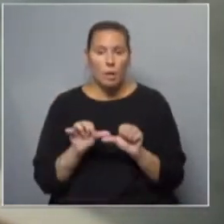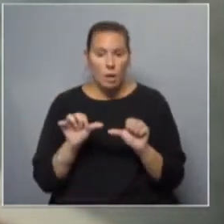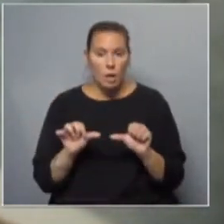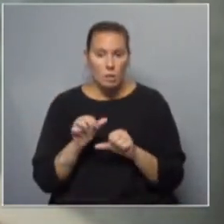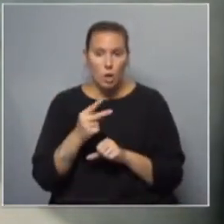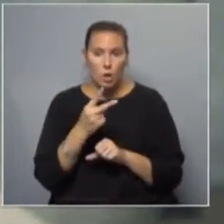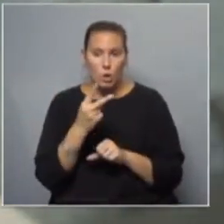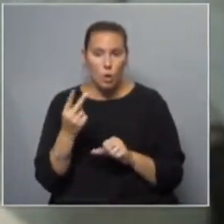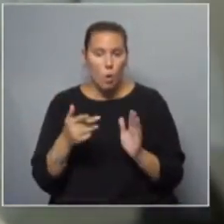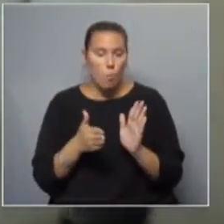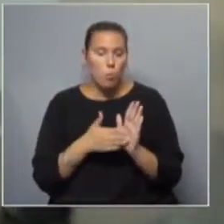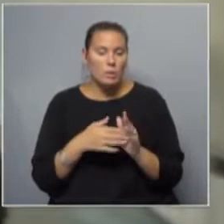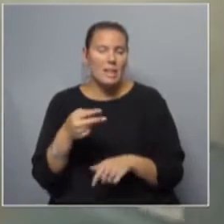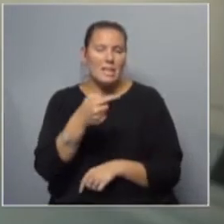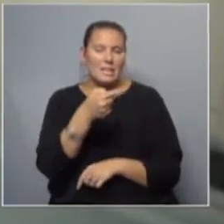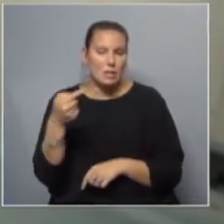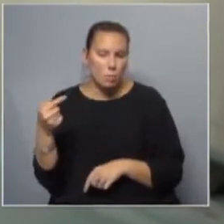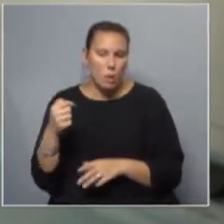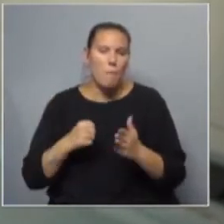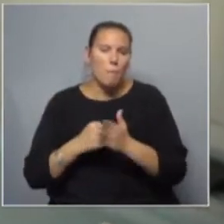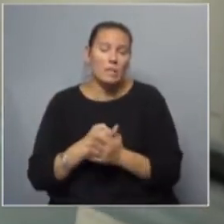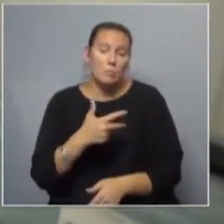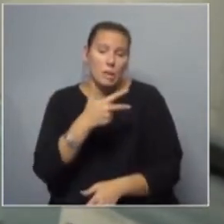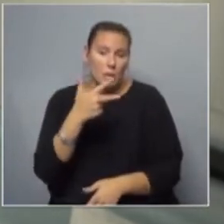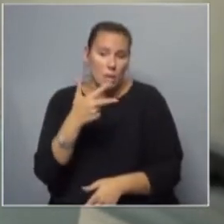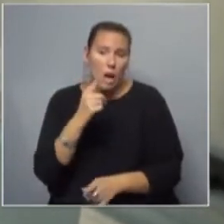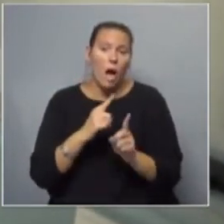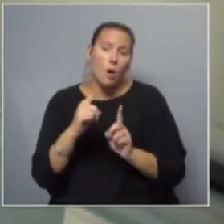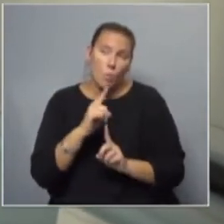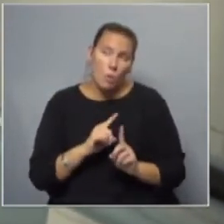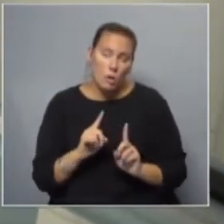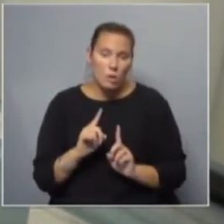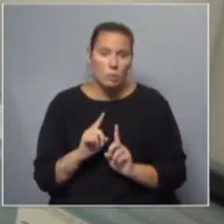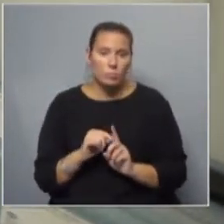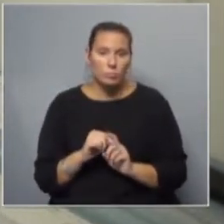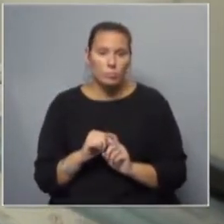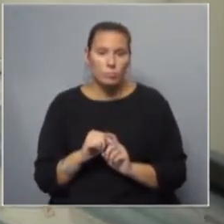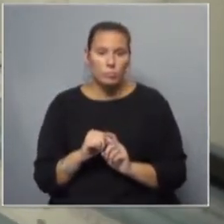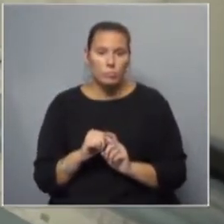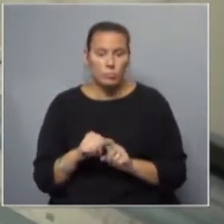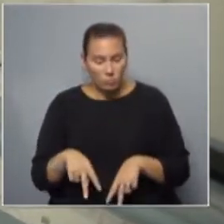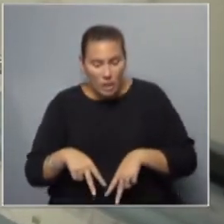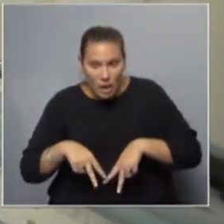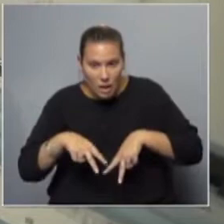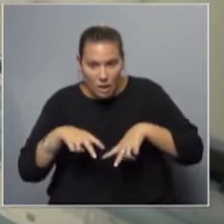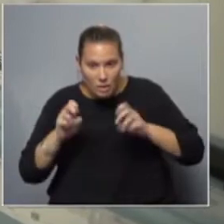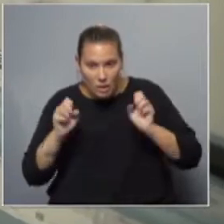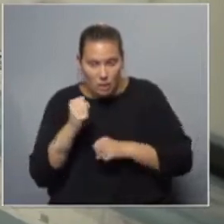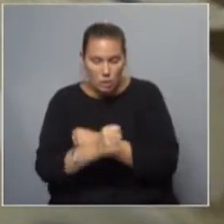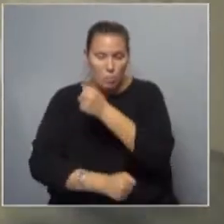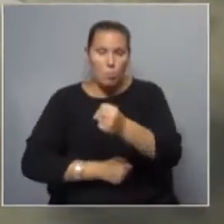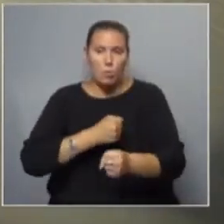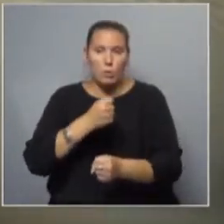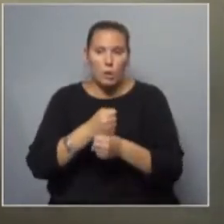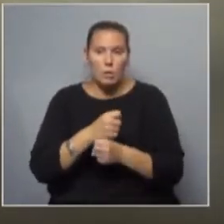habitualmente 2 muestreos semanales, máximo 3 en algunas ocasiones, y se analizan